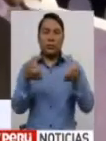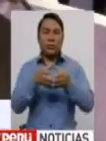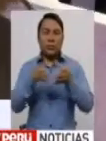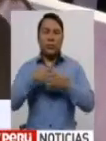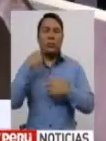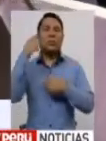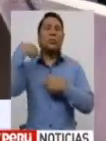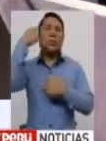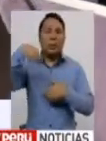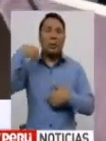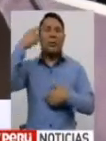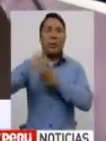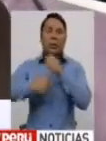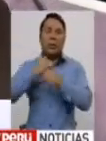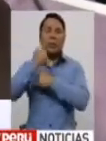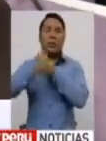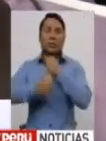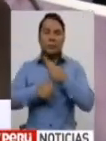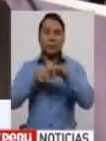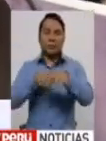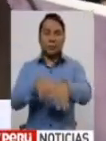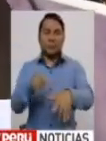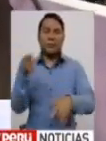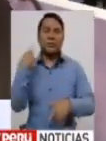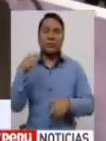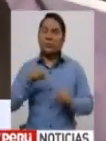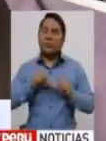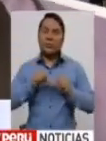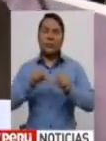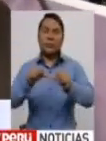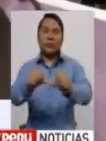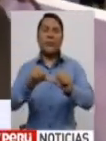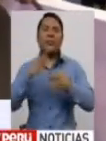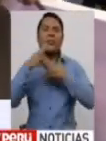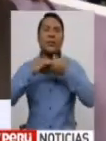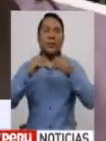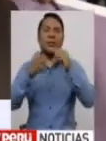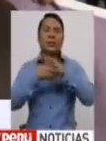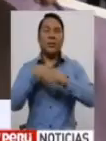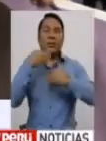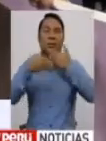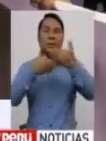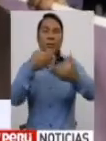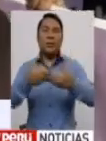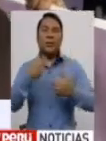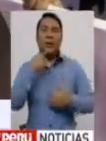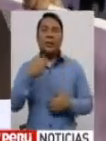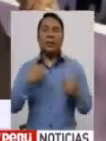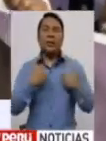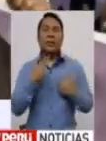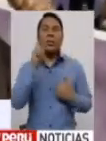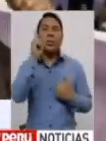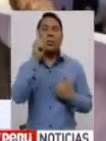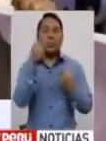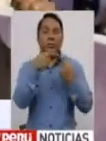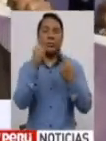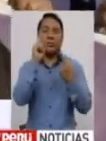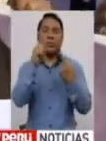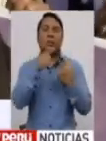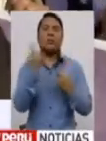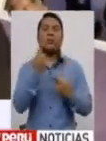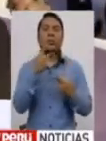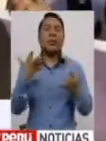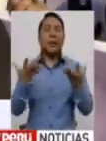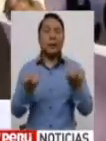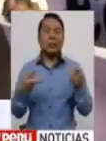años con el gobierno que esté. O sea, somos históricas, somos institucionales y tenemos una sola demanda, que se acabe con la